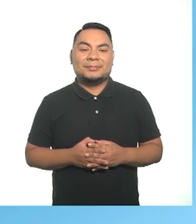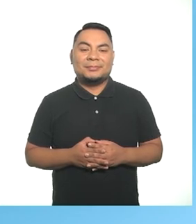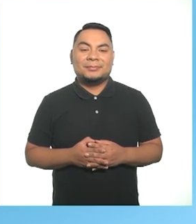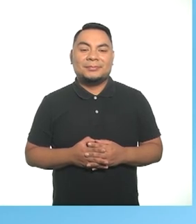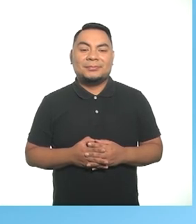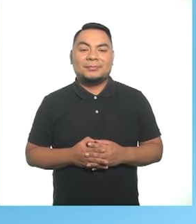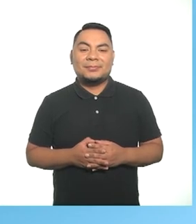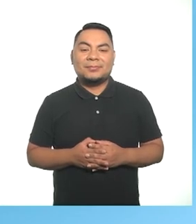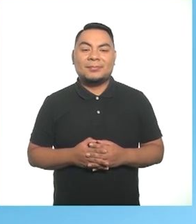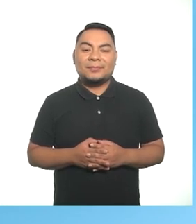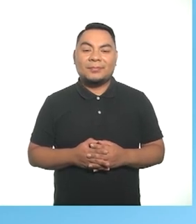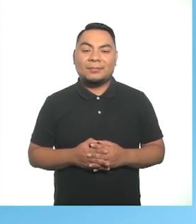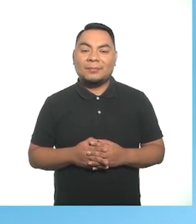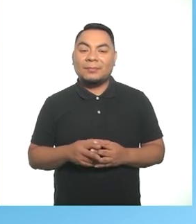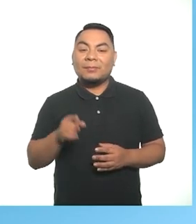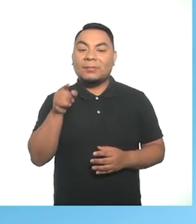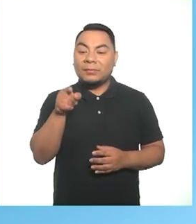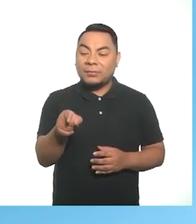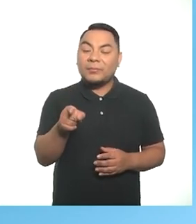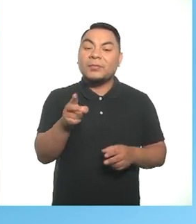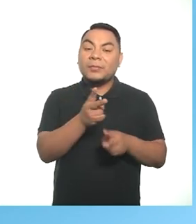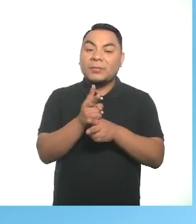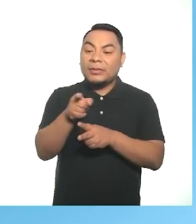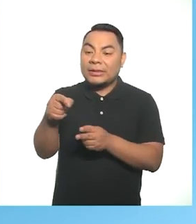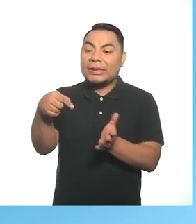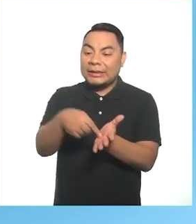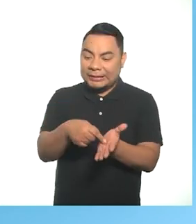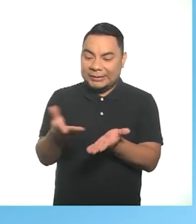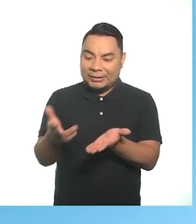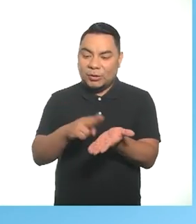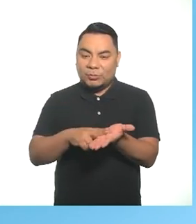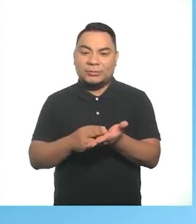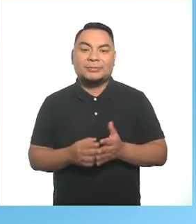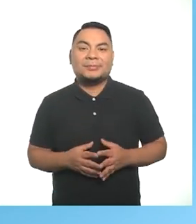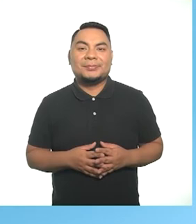No, ahí, ya, ahora sí.